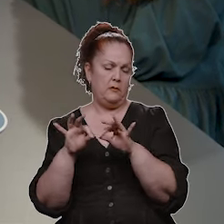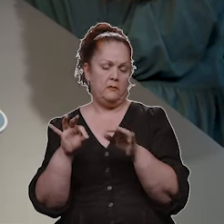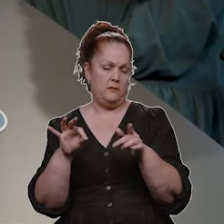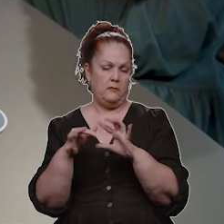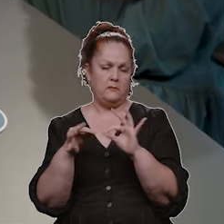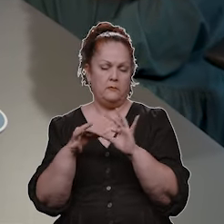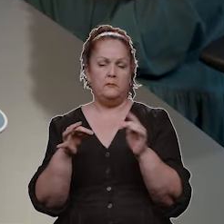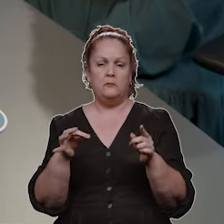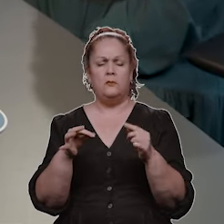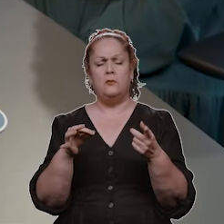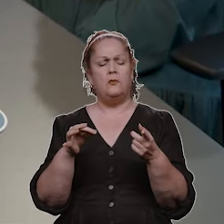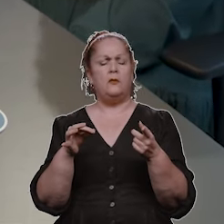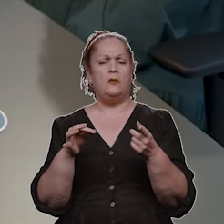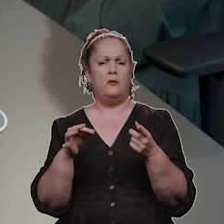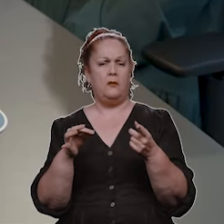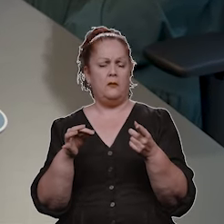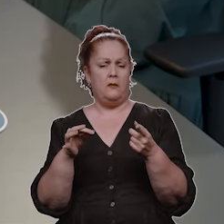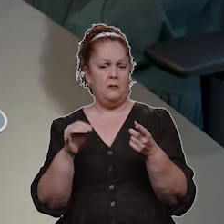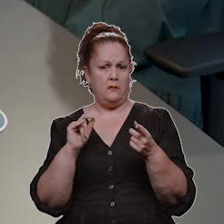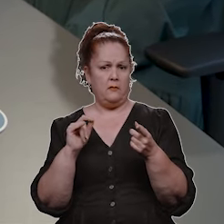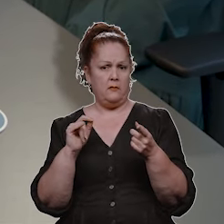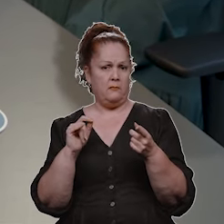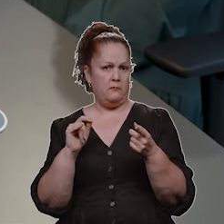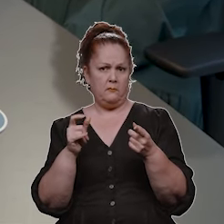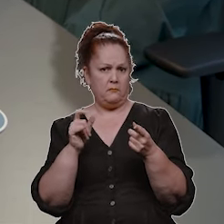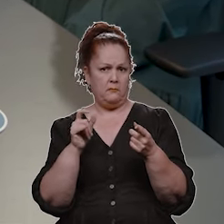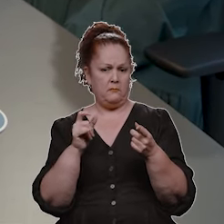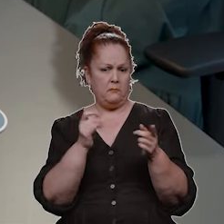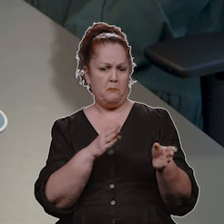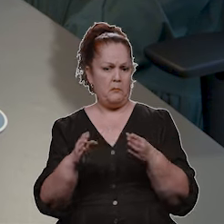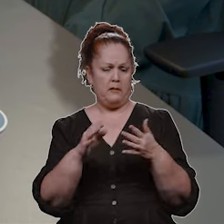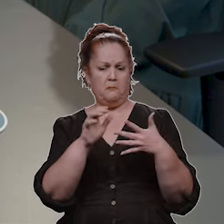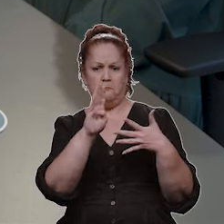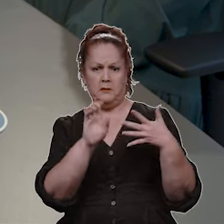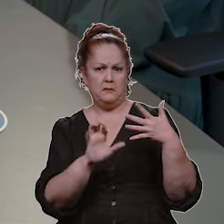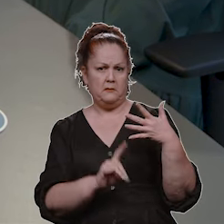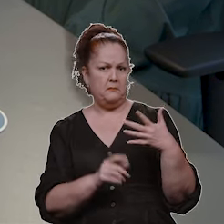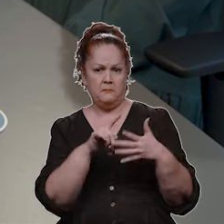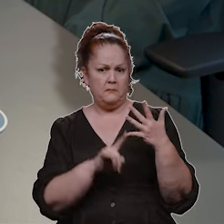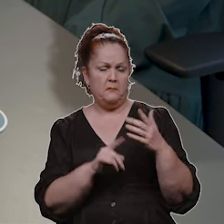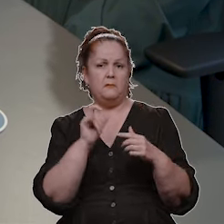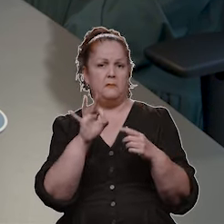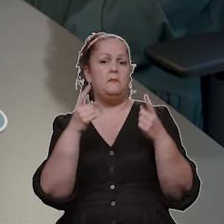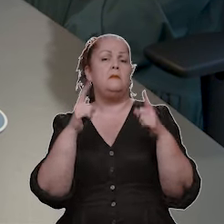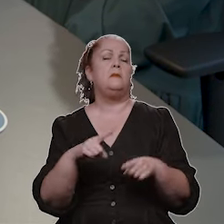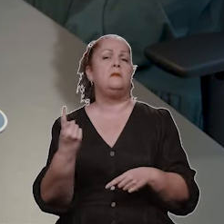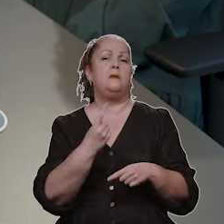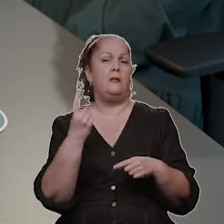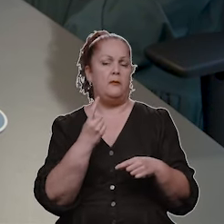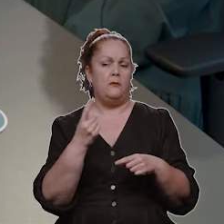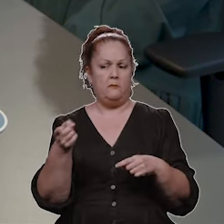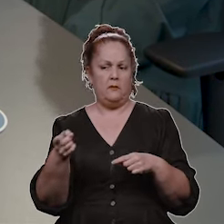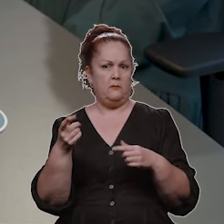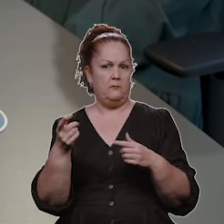como bien ha mencionado puesa quisiera que nos comente brevemente sobre Cuáles son algunos de Esos planes alternos que por lo regular se adoptan en el poder judicial para que